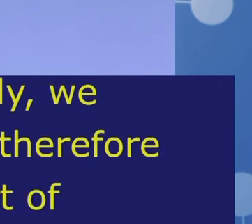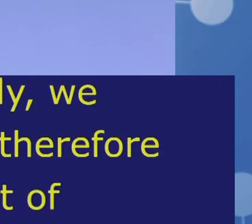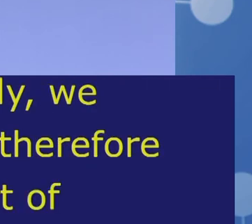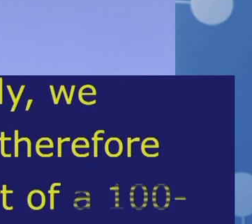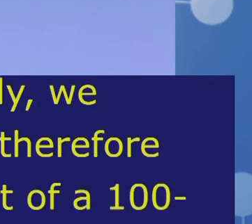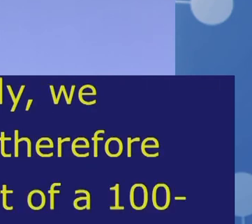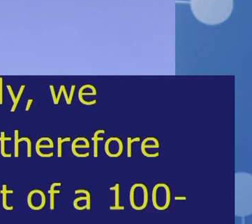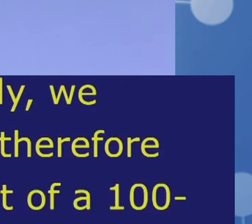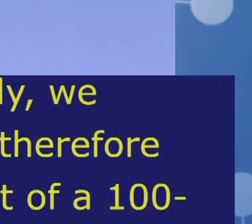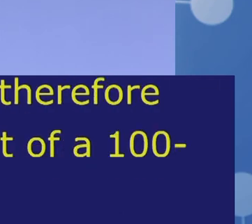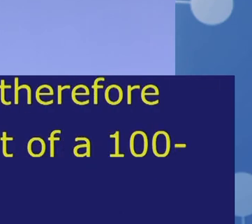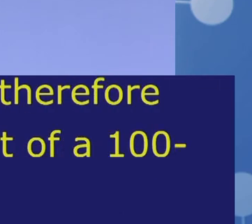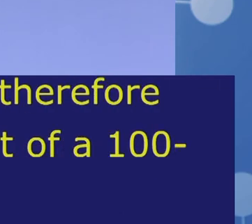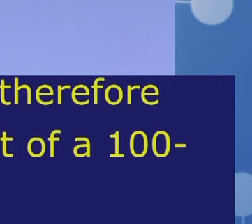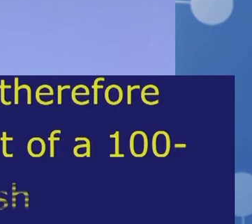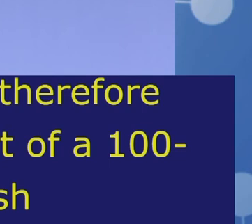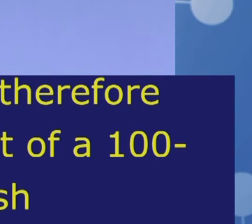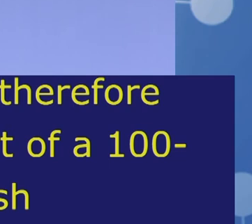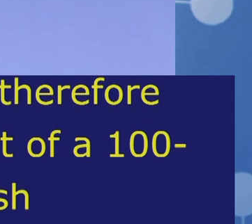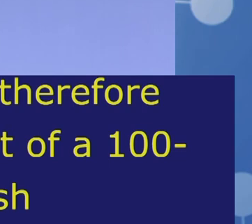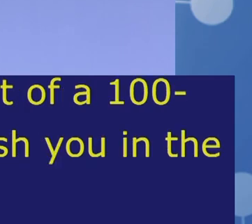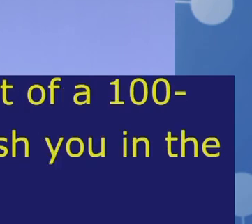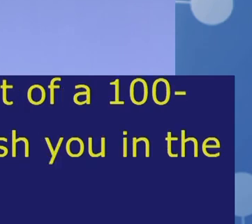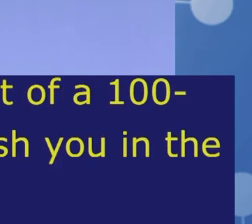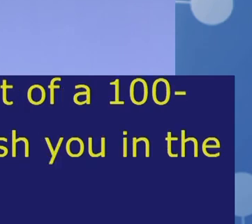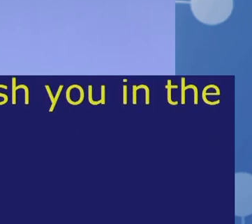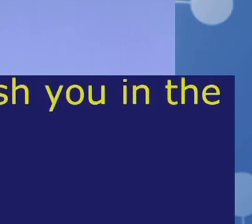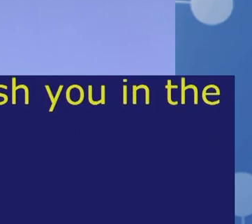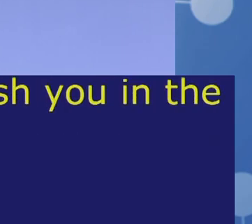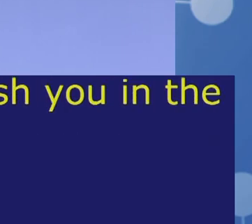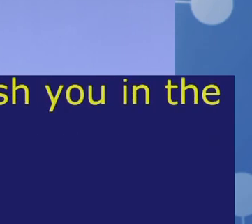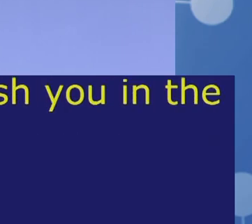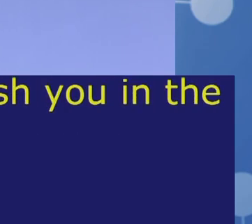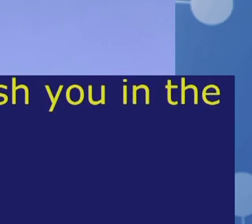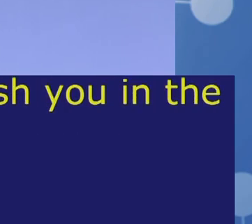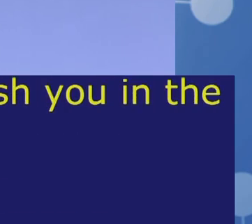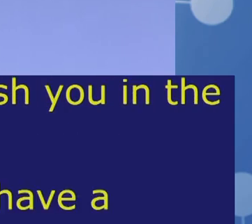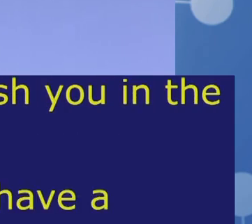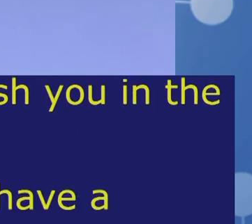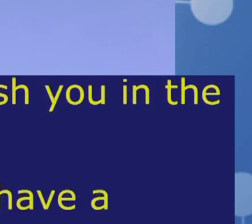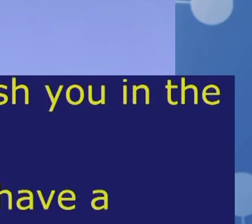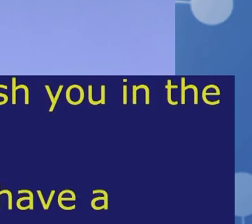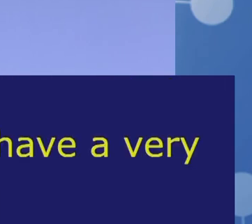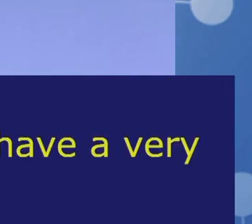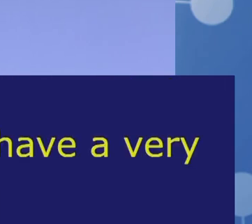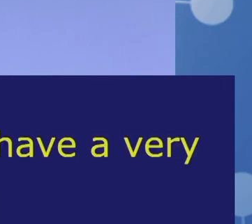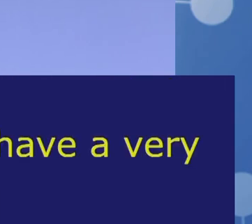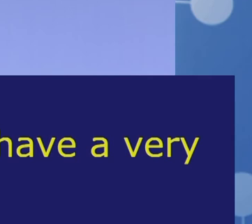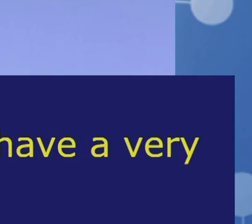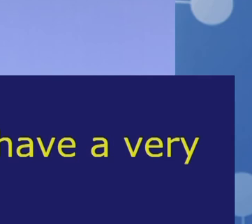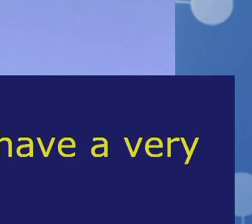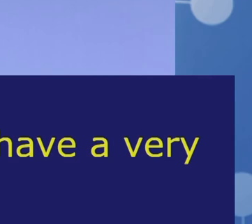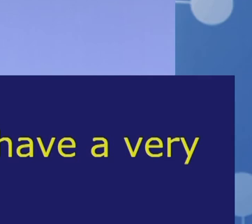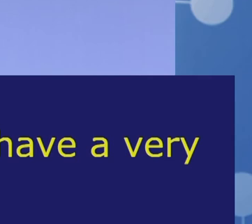tan importantes para nosotros, para los seres humanos? En primer lugar, es porque procesamos los sonidos